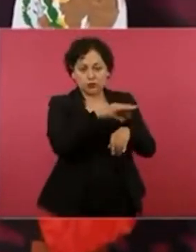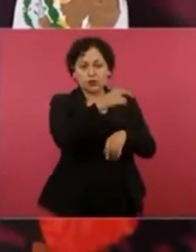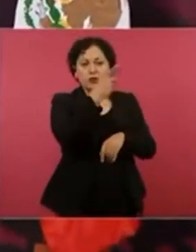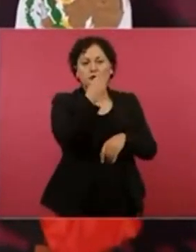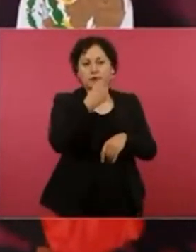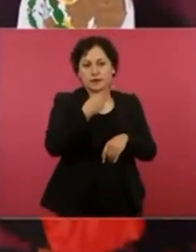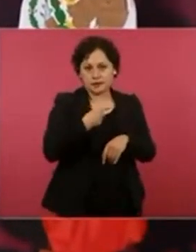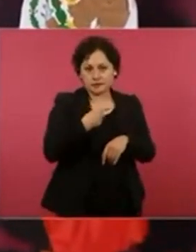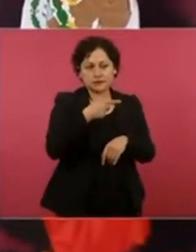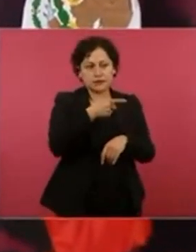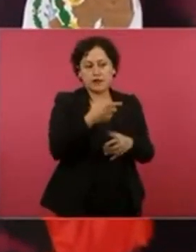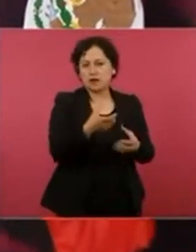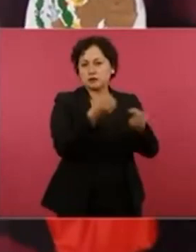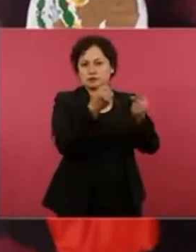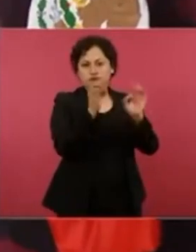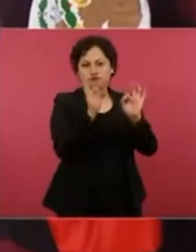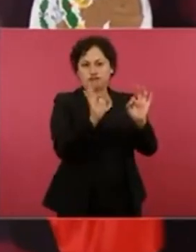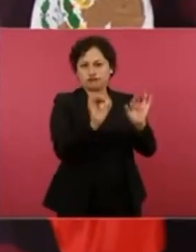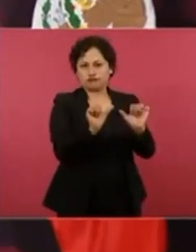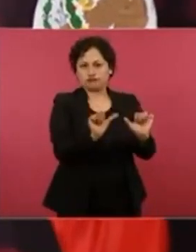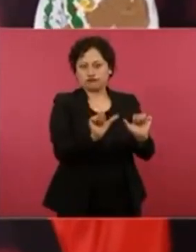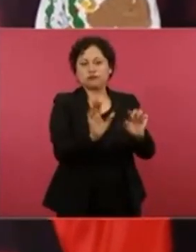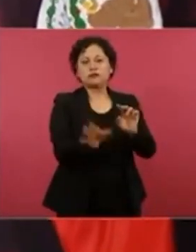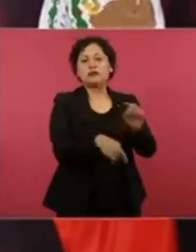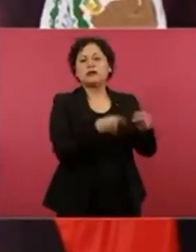en total